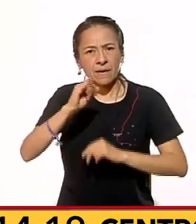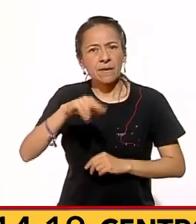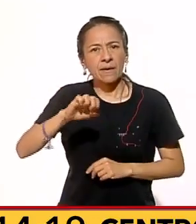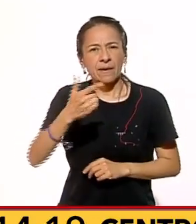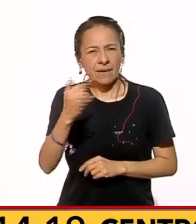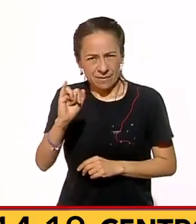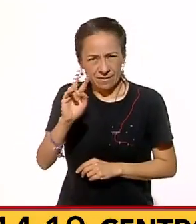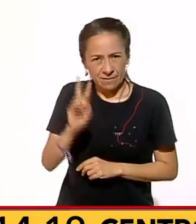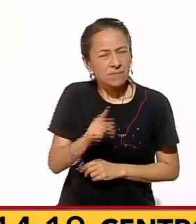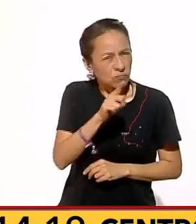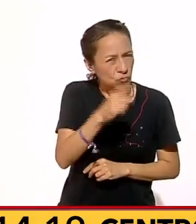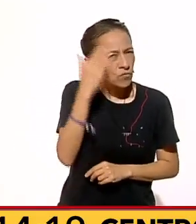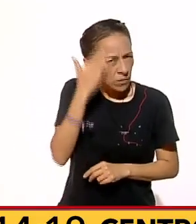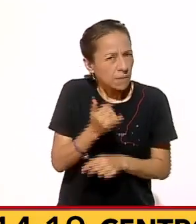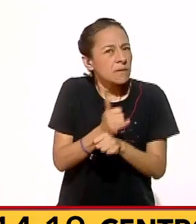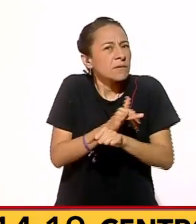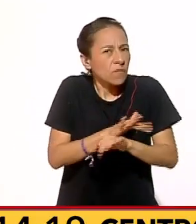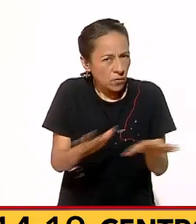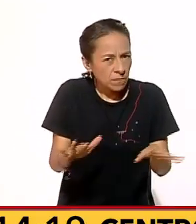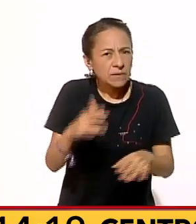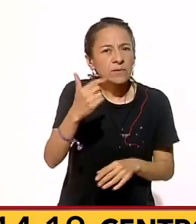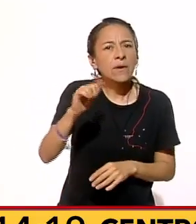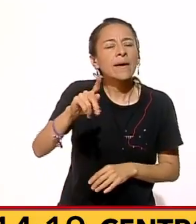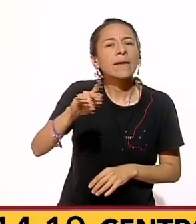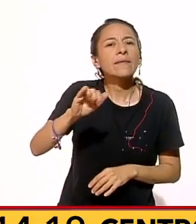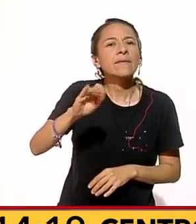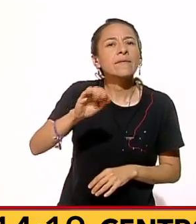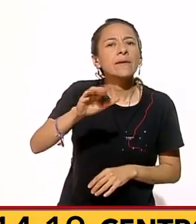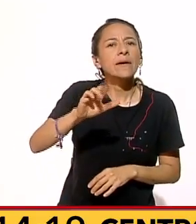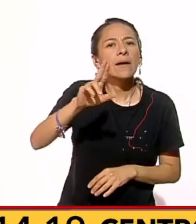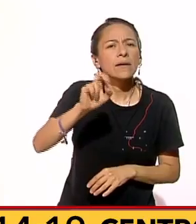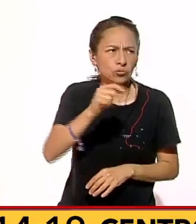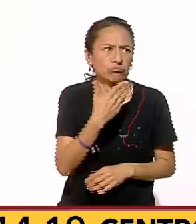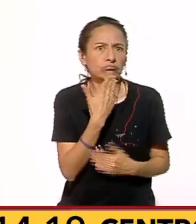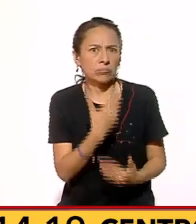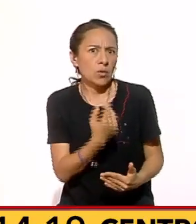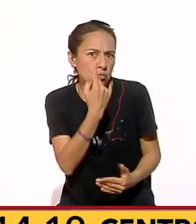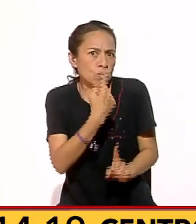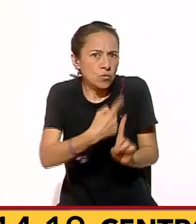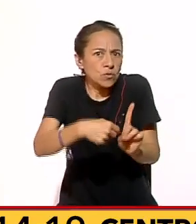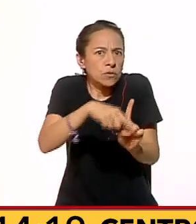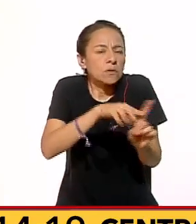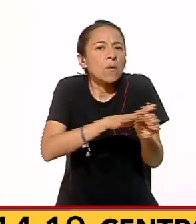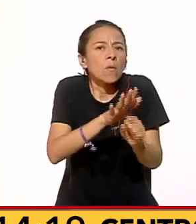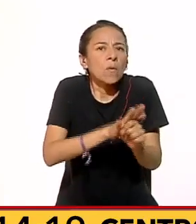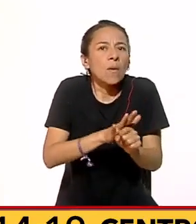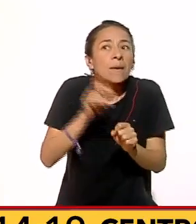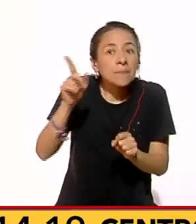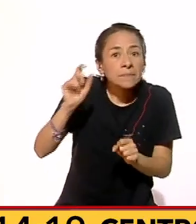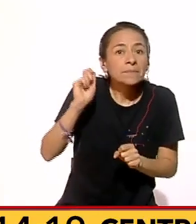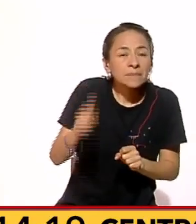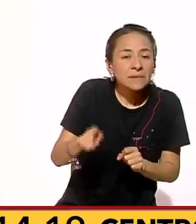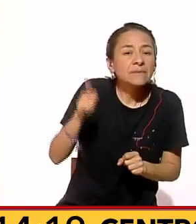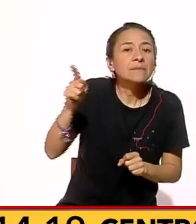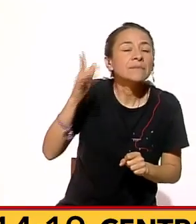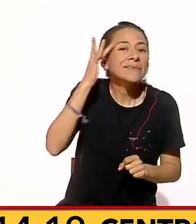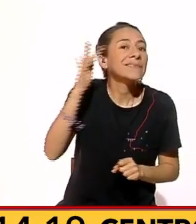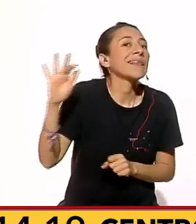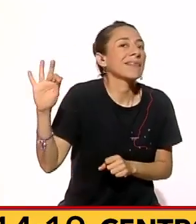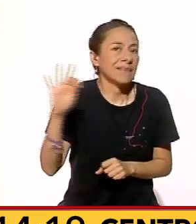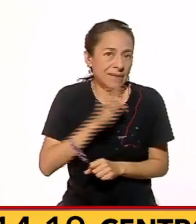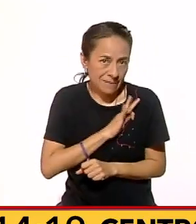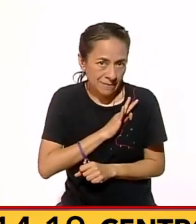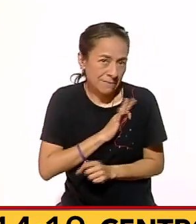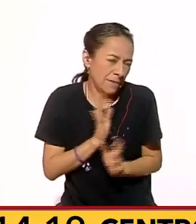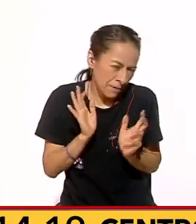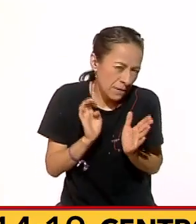interesantes. Hay gentrificación que han sido todo un éxito, como el tema que vivimos en Santa Fe, por ejemplo,